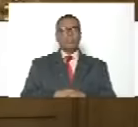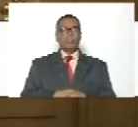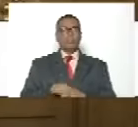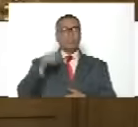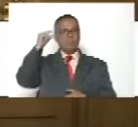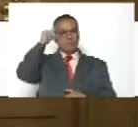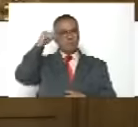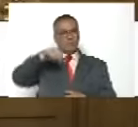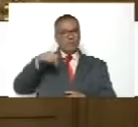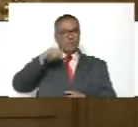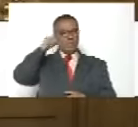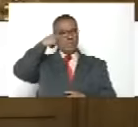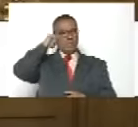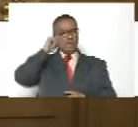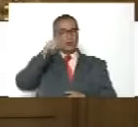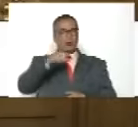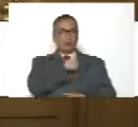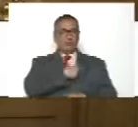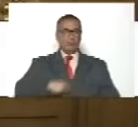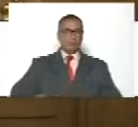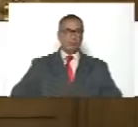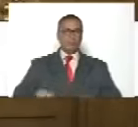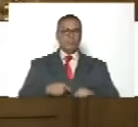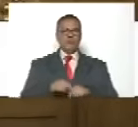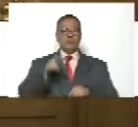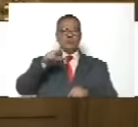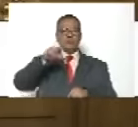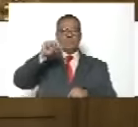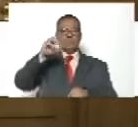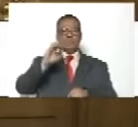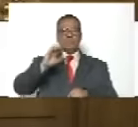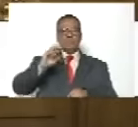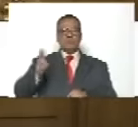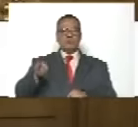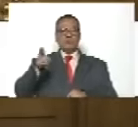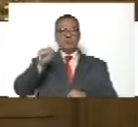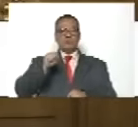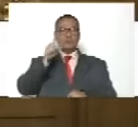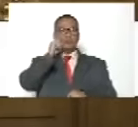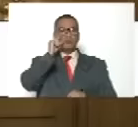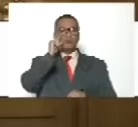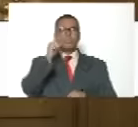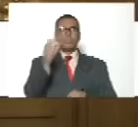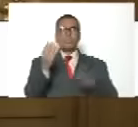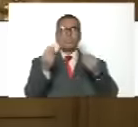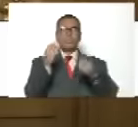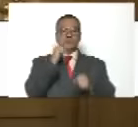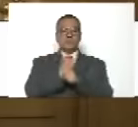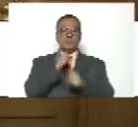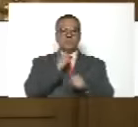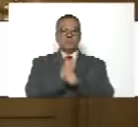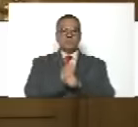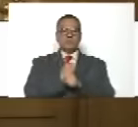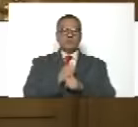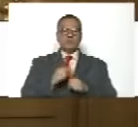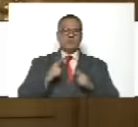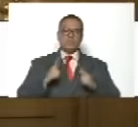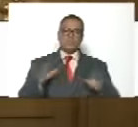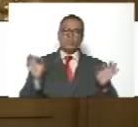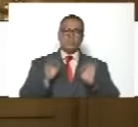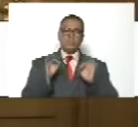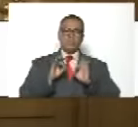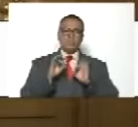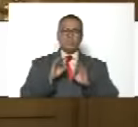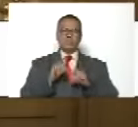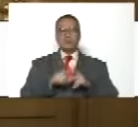Hoy recordamos y destacamos que el presidente Raisi, hombre muy trabajador, incansable,